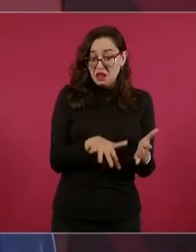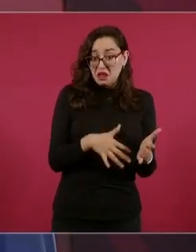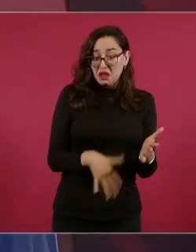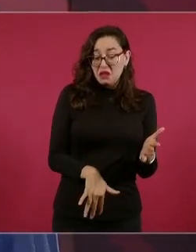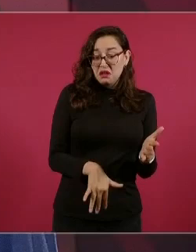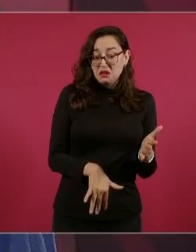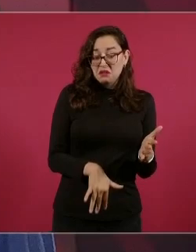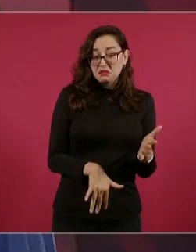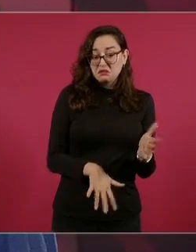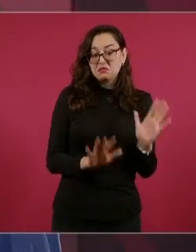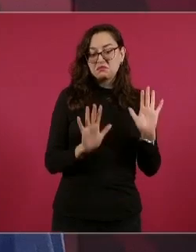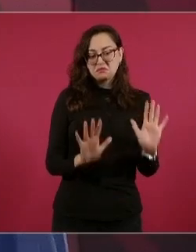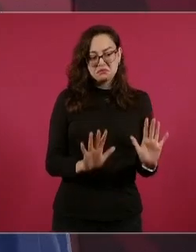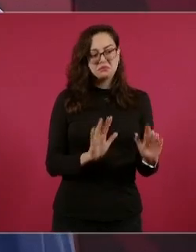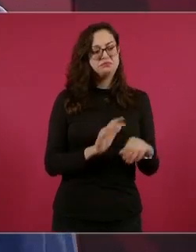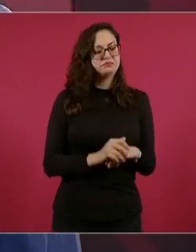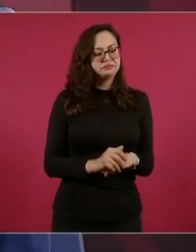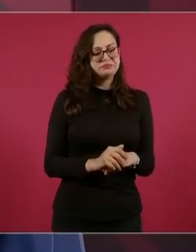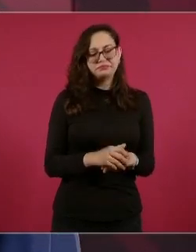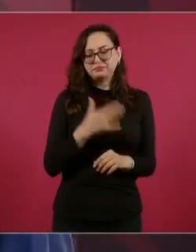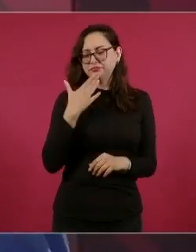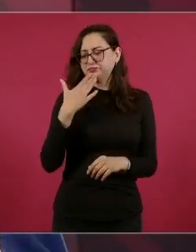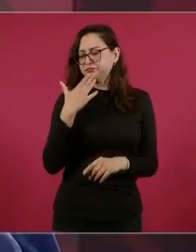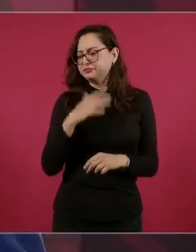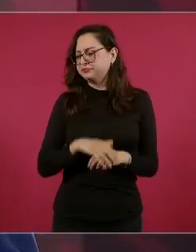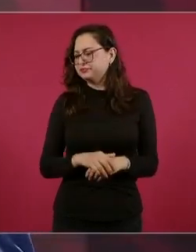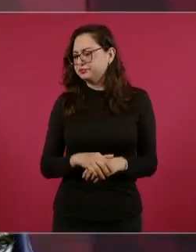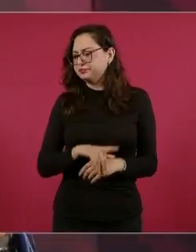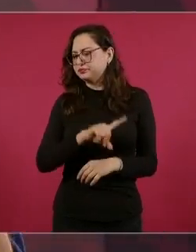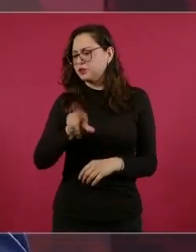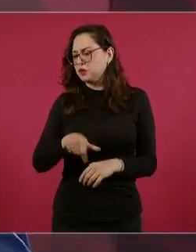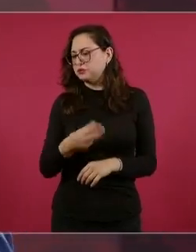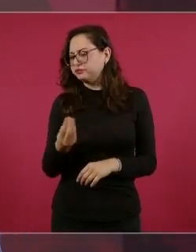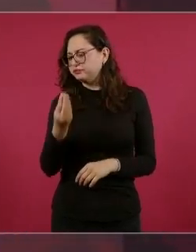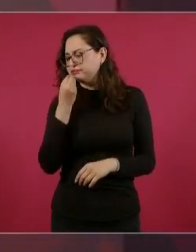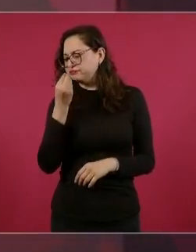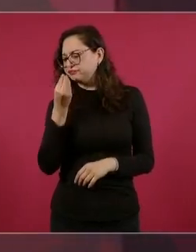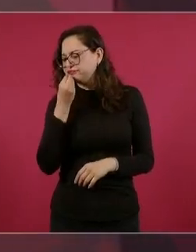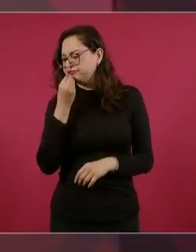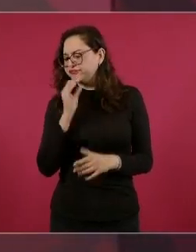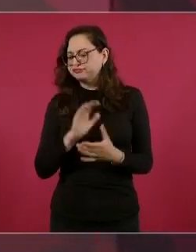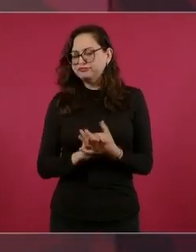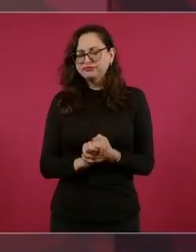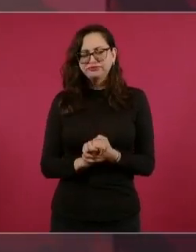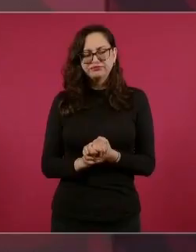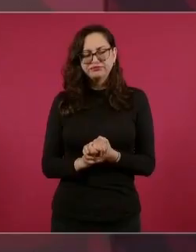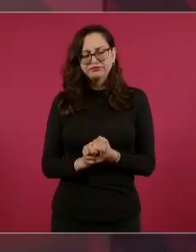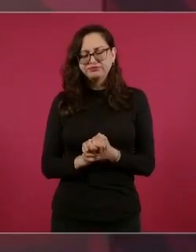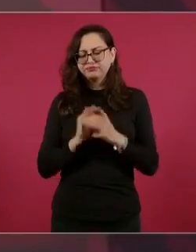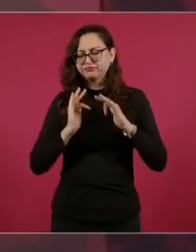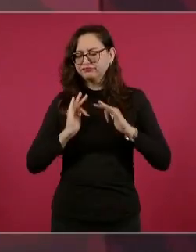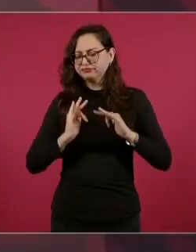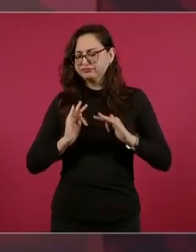Y a desayunar tranquilo y llegar a la oficina a las